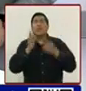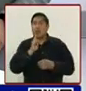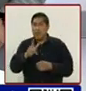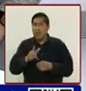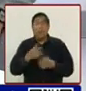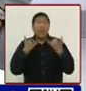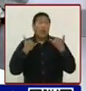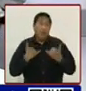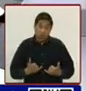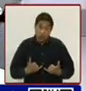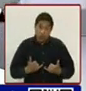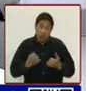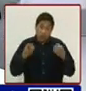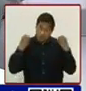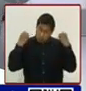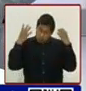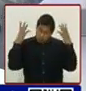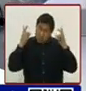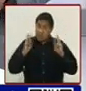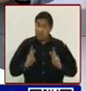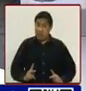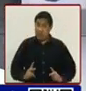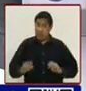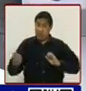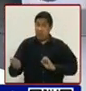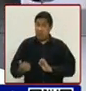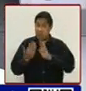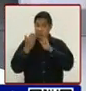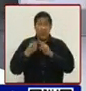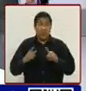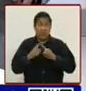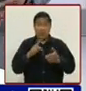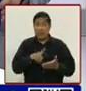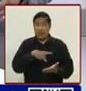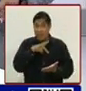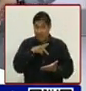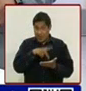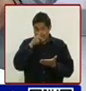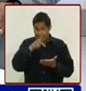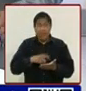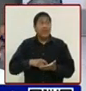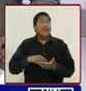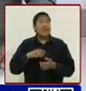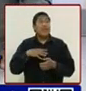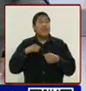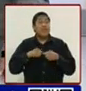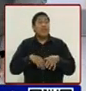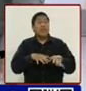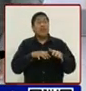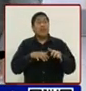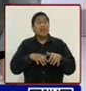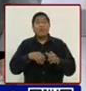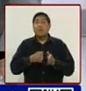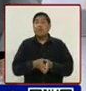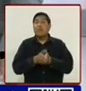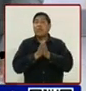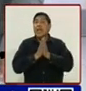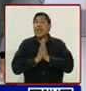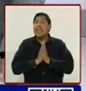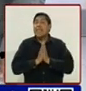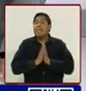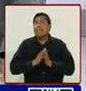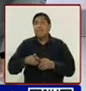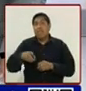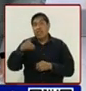realidad. Hoy miles de personas se dieron cita a diferentes plazas, plazuelas, el Parque Urbano Central, para pedirle al Dios